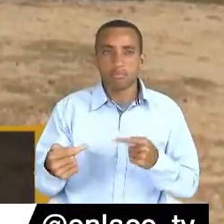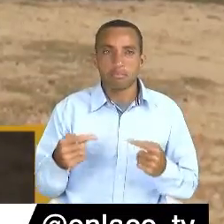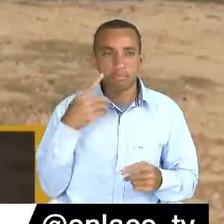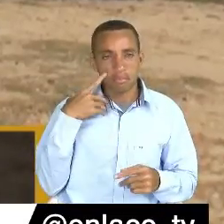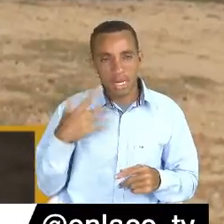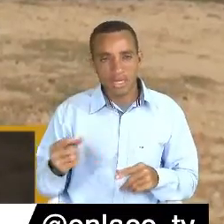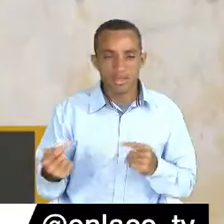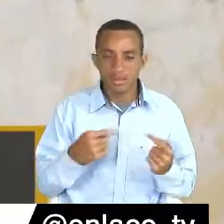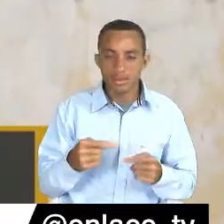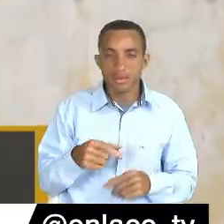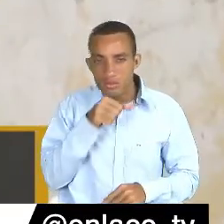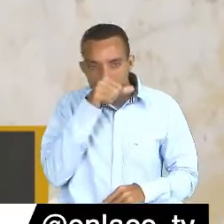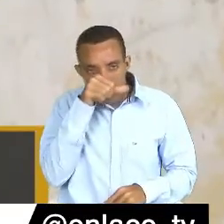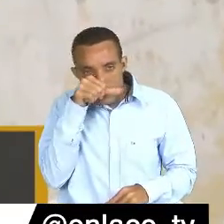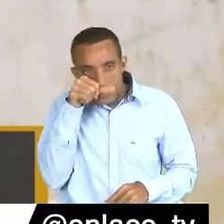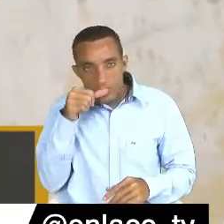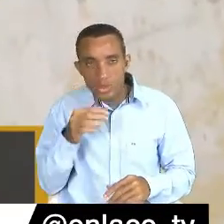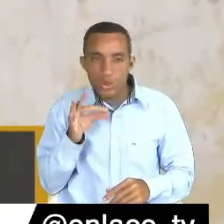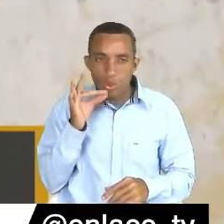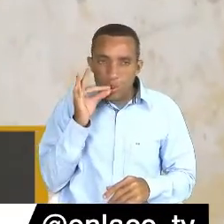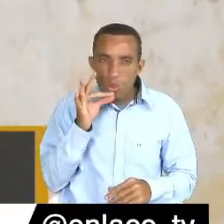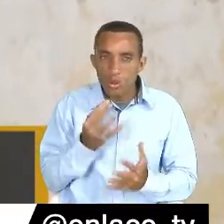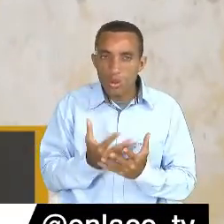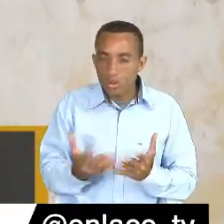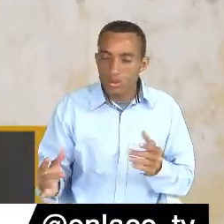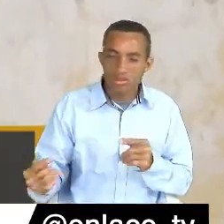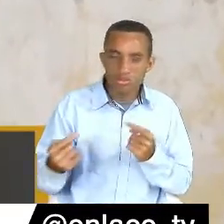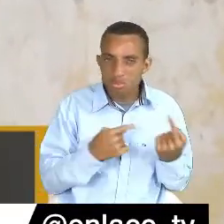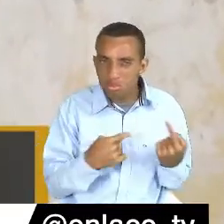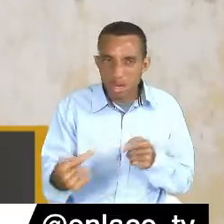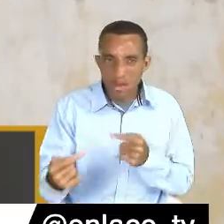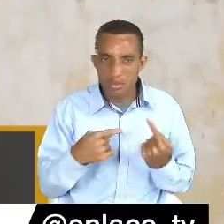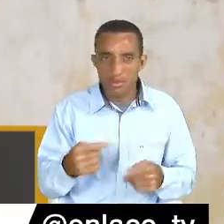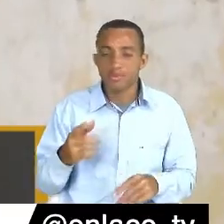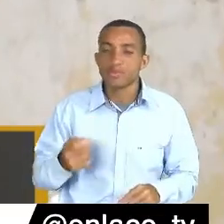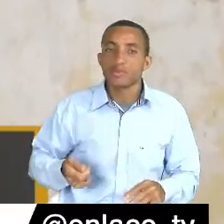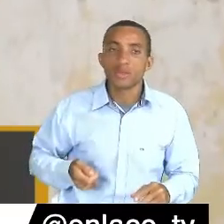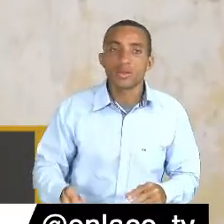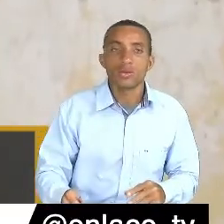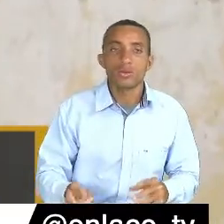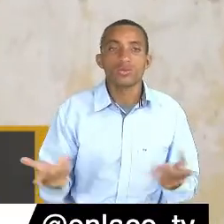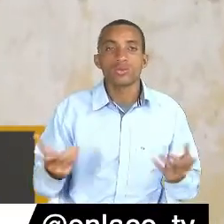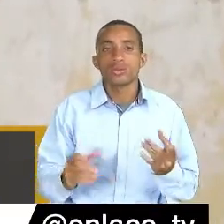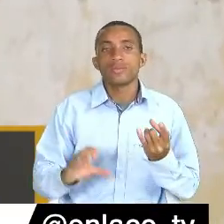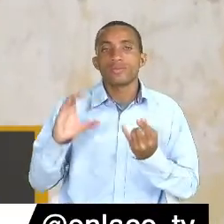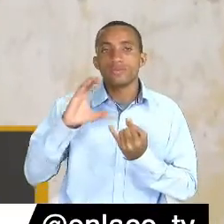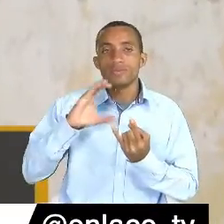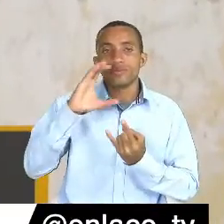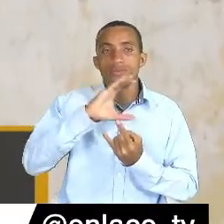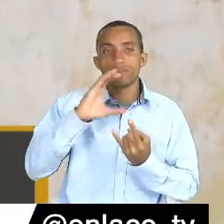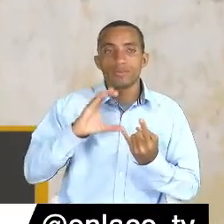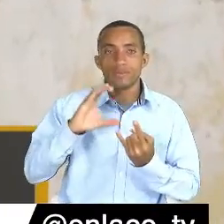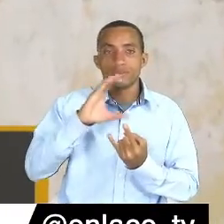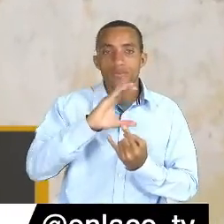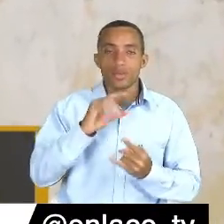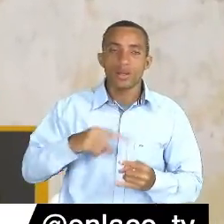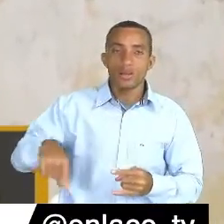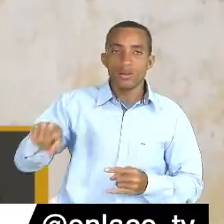sustancias psicoactivas. Tenemos un incidente que se nos presenta en la UCC, en un sector pues estudiantil, donde confluyen